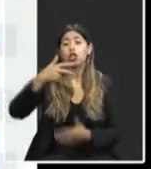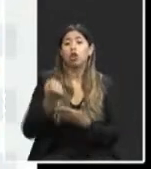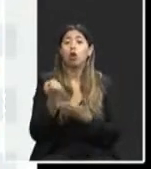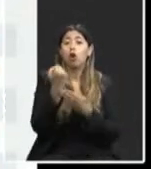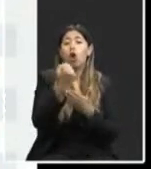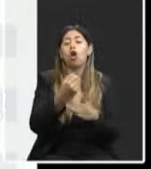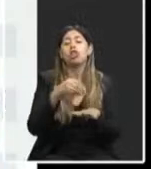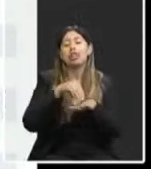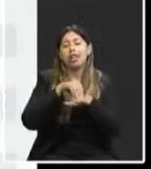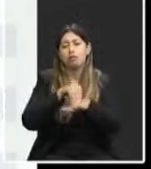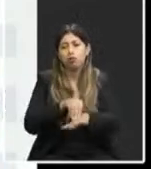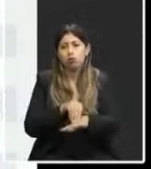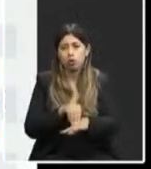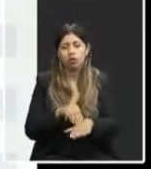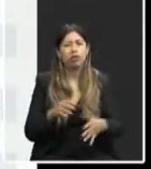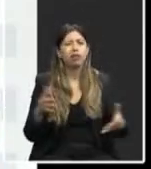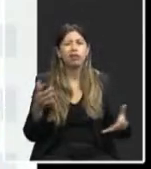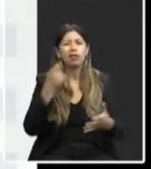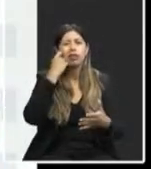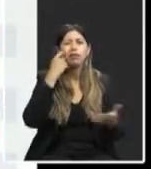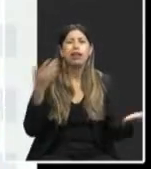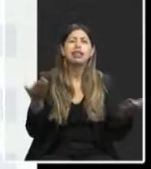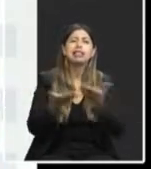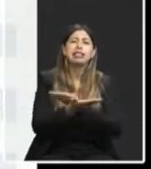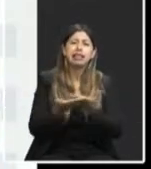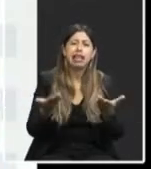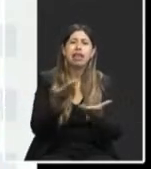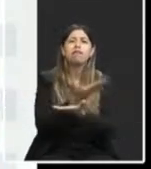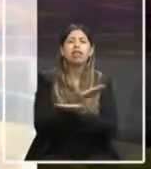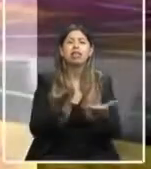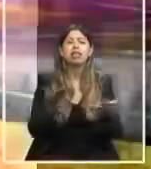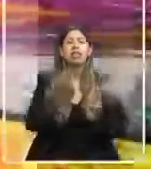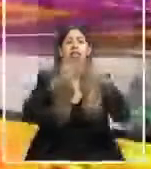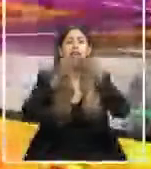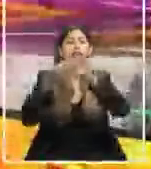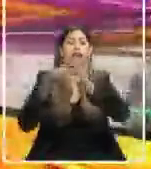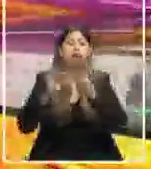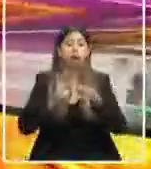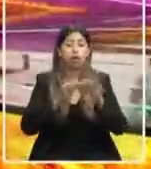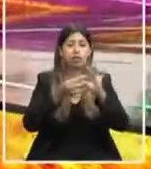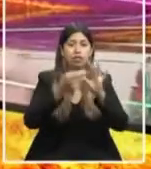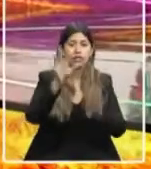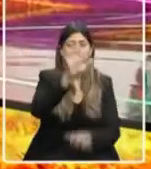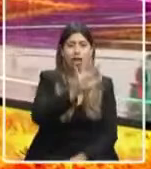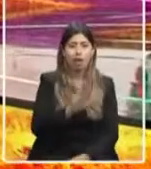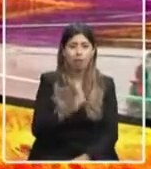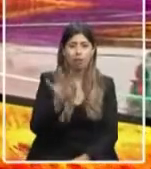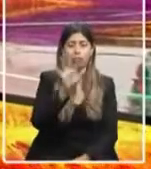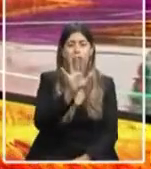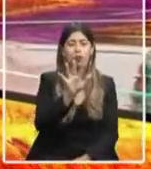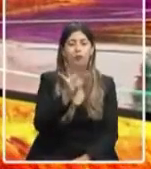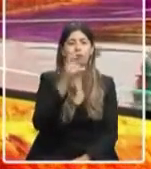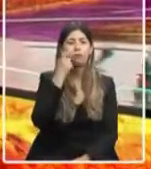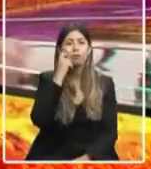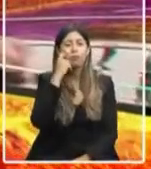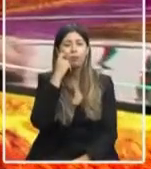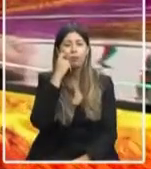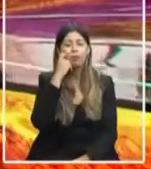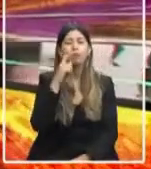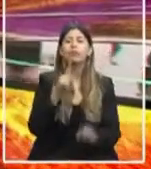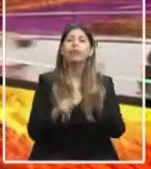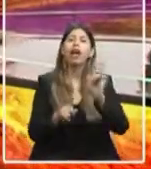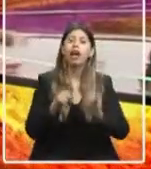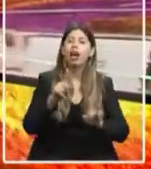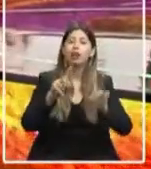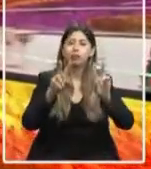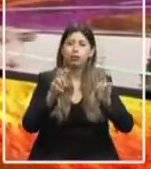incluyen los servicios ecosistémicos, donde básicamente hay temas